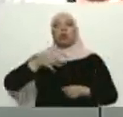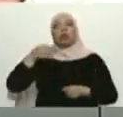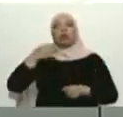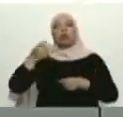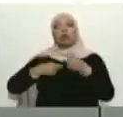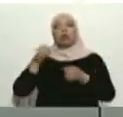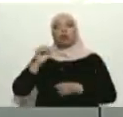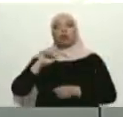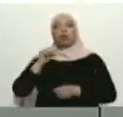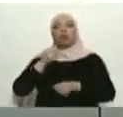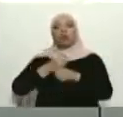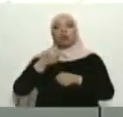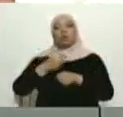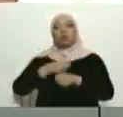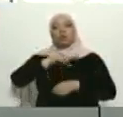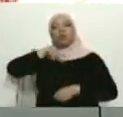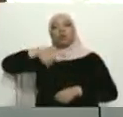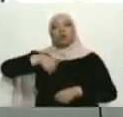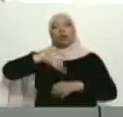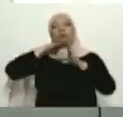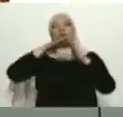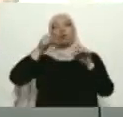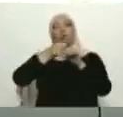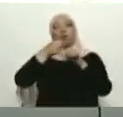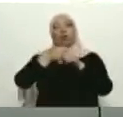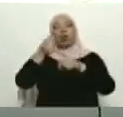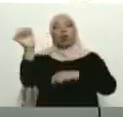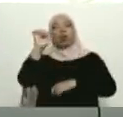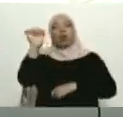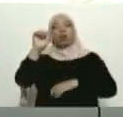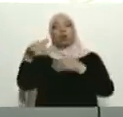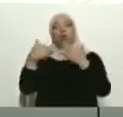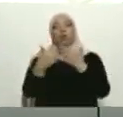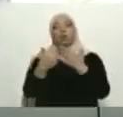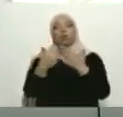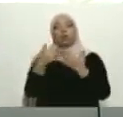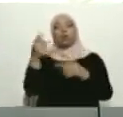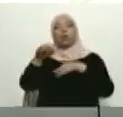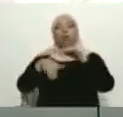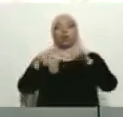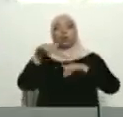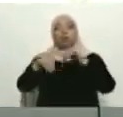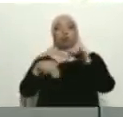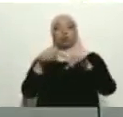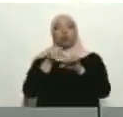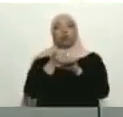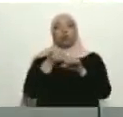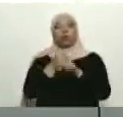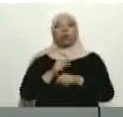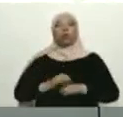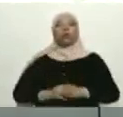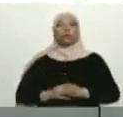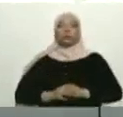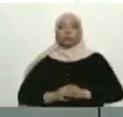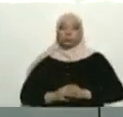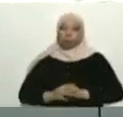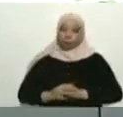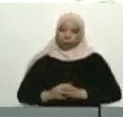transporte como lo hace la vicepresidenta todos los niveles de transporte terrestre el aéreo el acuático los la los